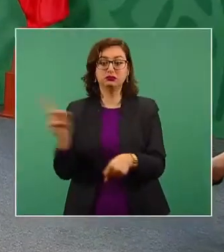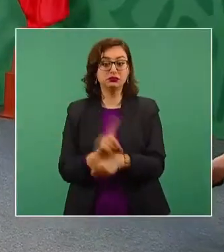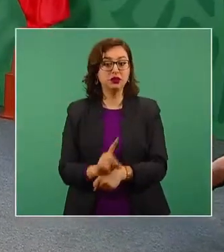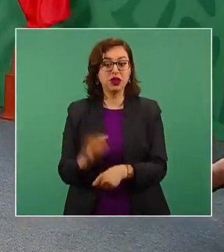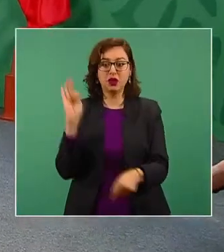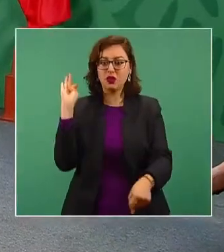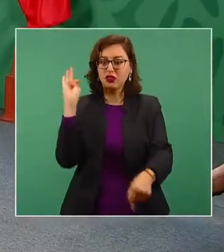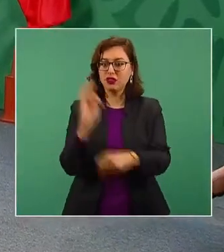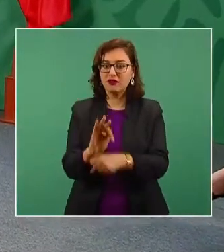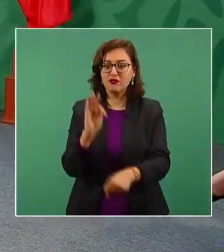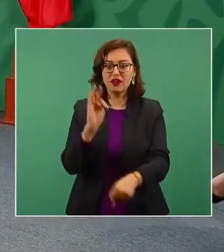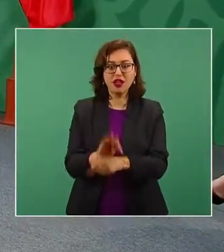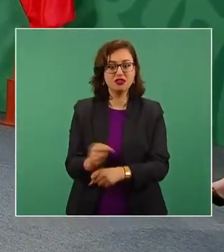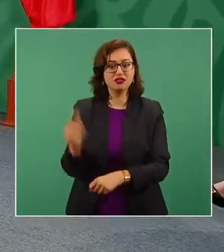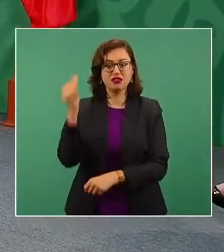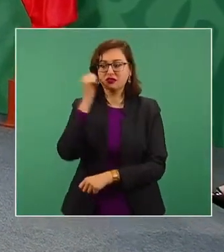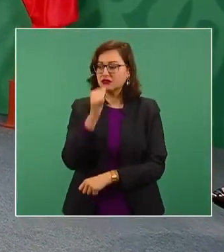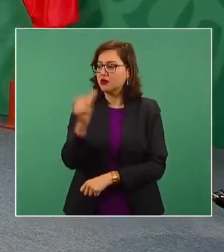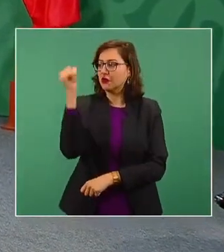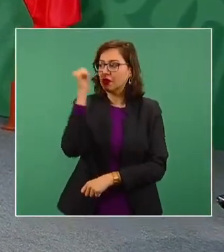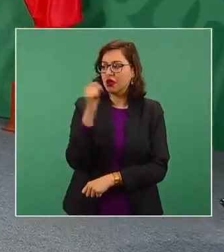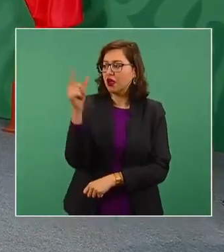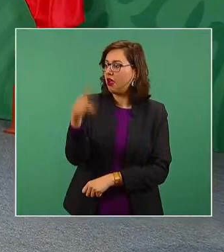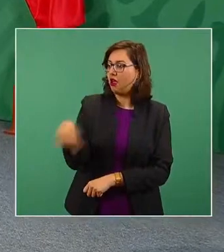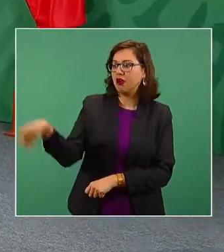nos defienden en las redes sociales,